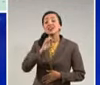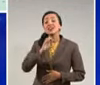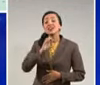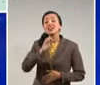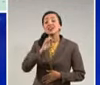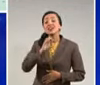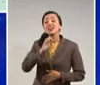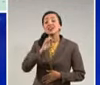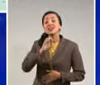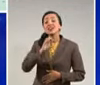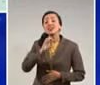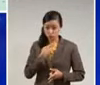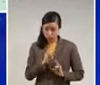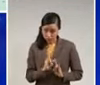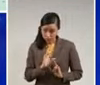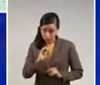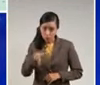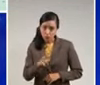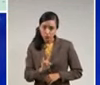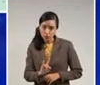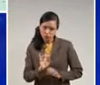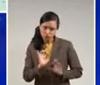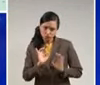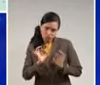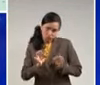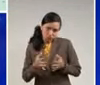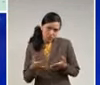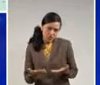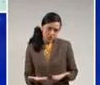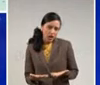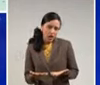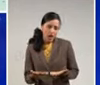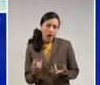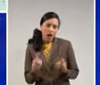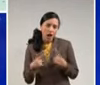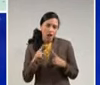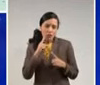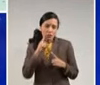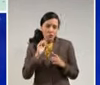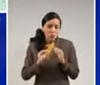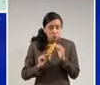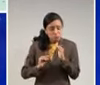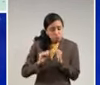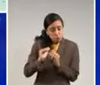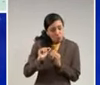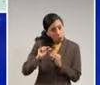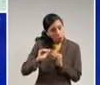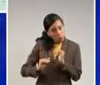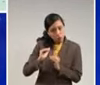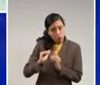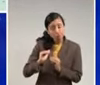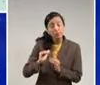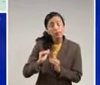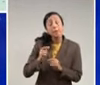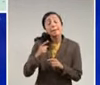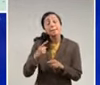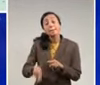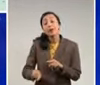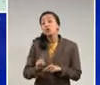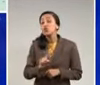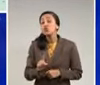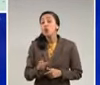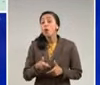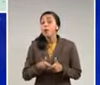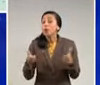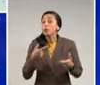0,9% la letalidad, que realmente indica un discreto incremento. Claro, aunque no aumentan los